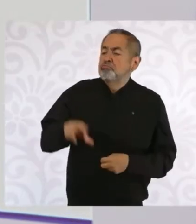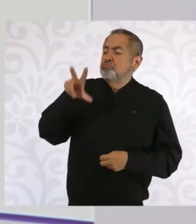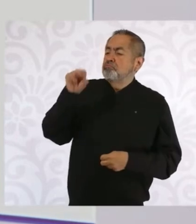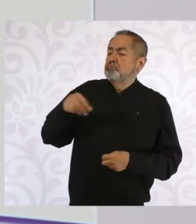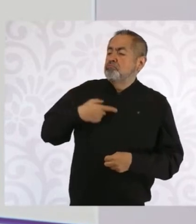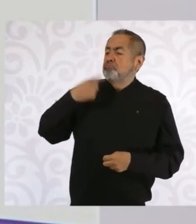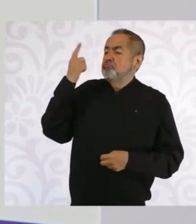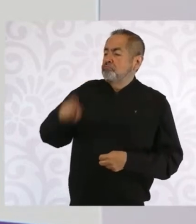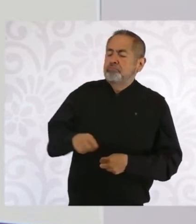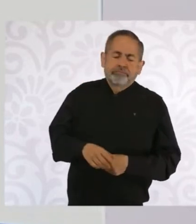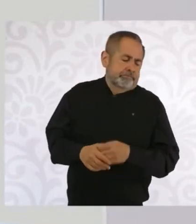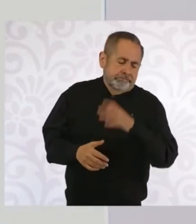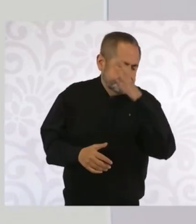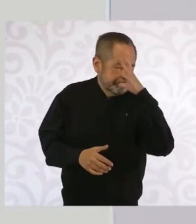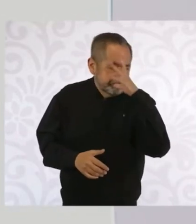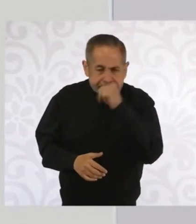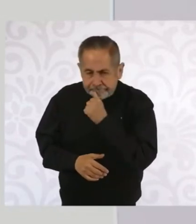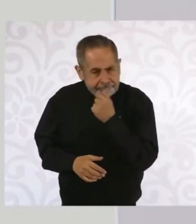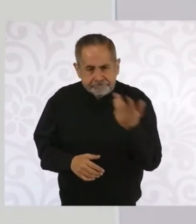se atreva